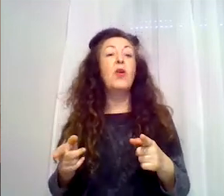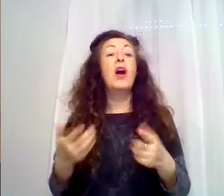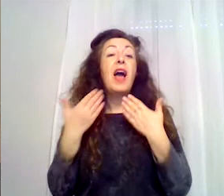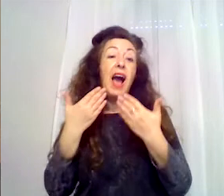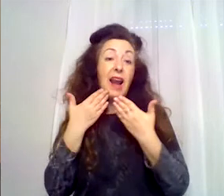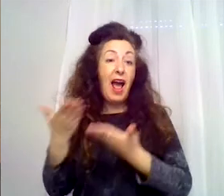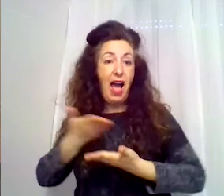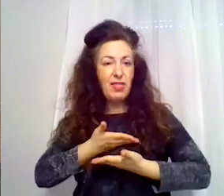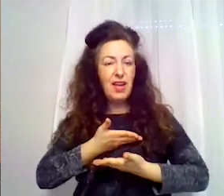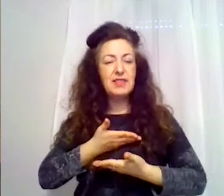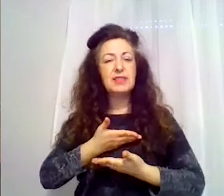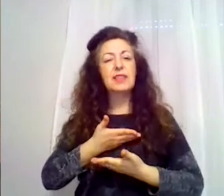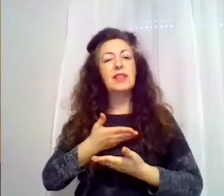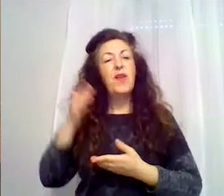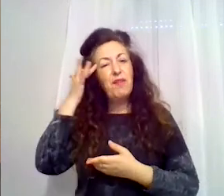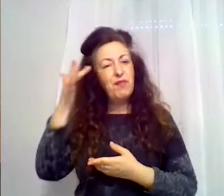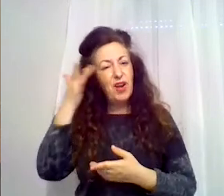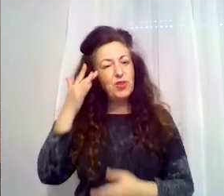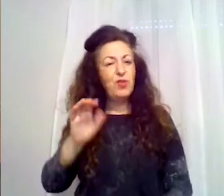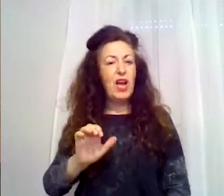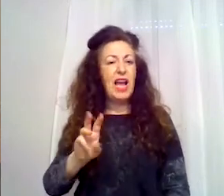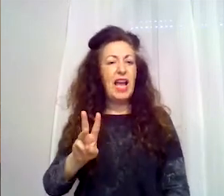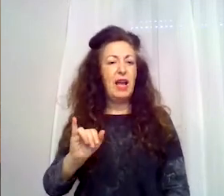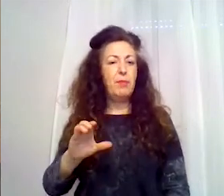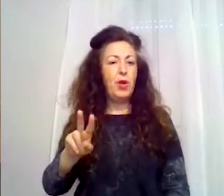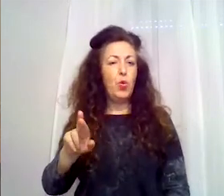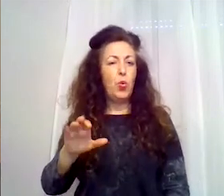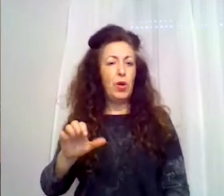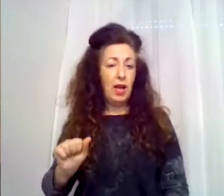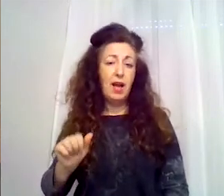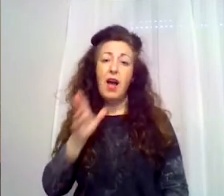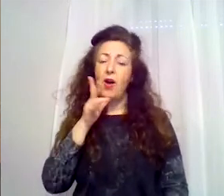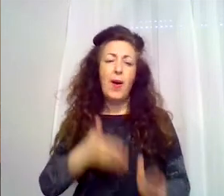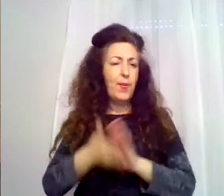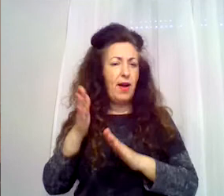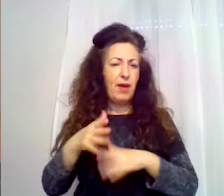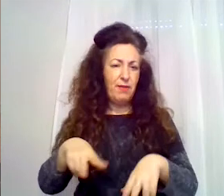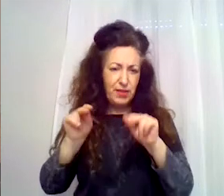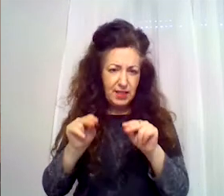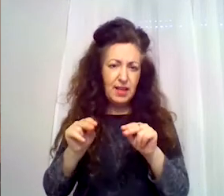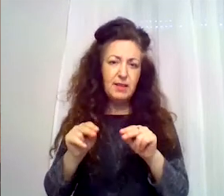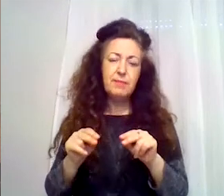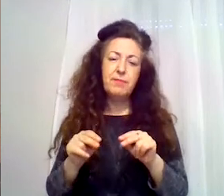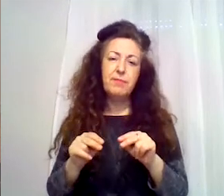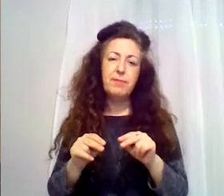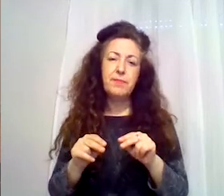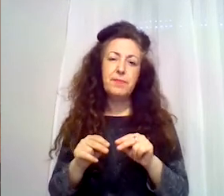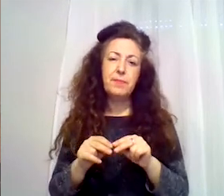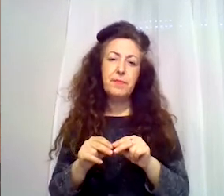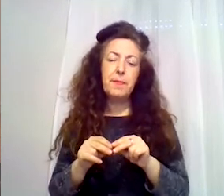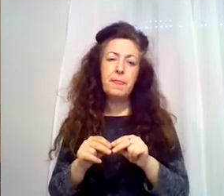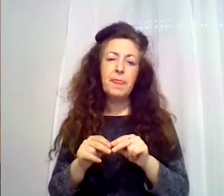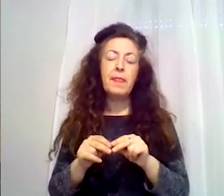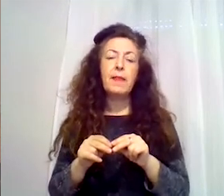concluyentes, porque eso existe en el propio Shakespeare, en los sonetos de Shakespeare, pero evidentemente son datos